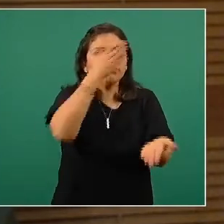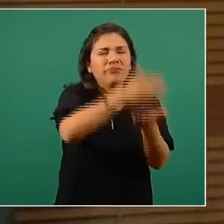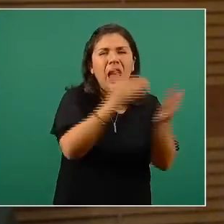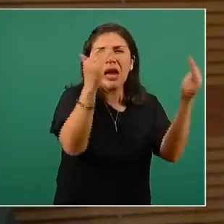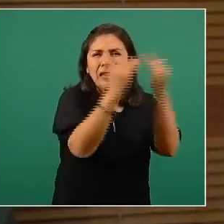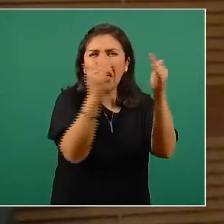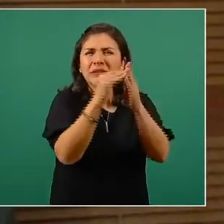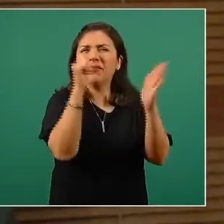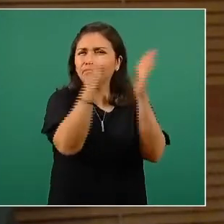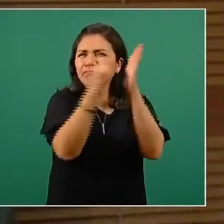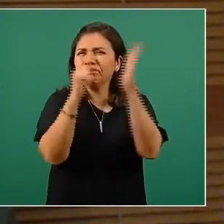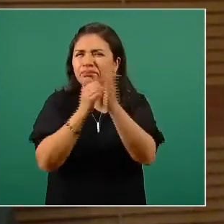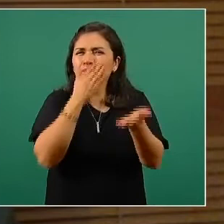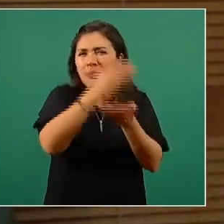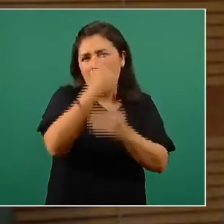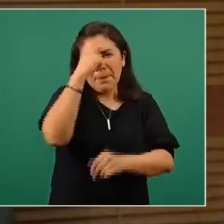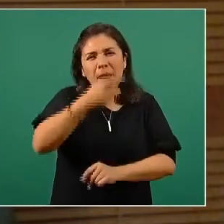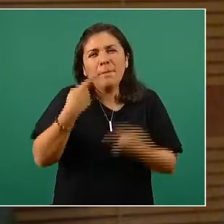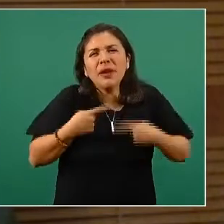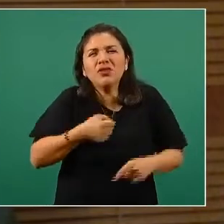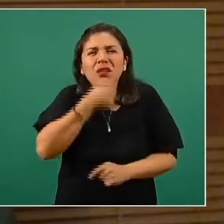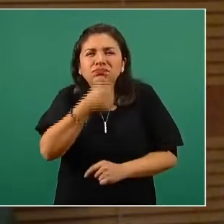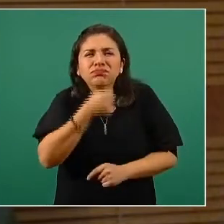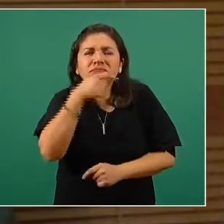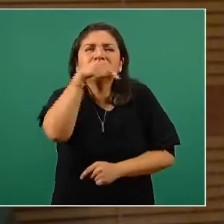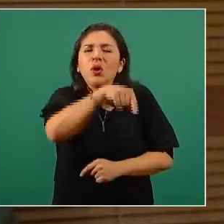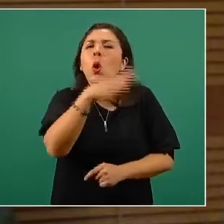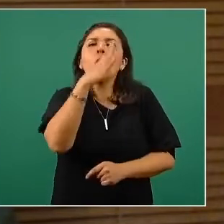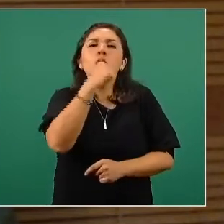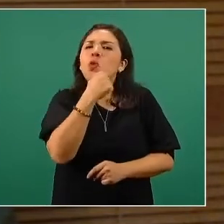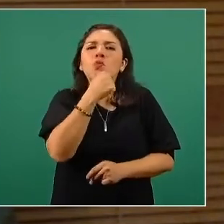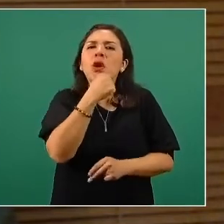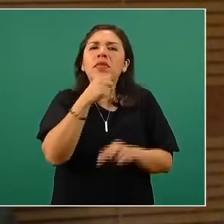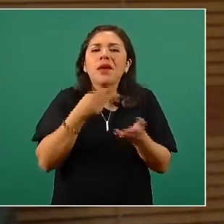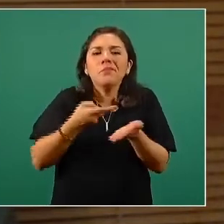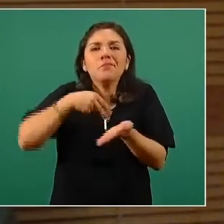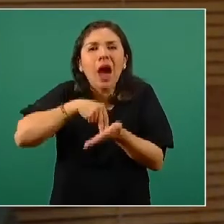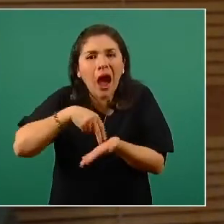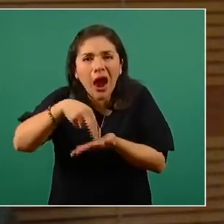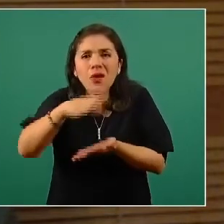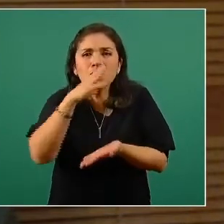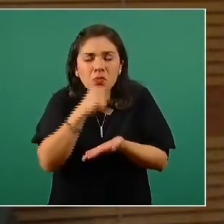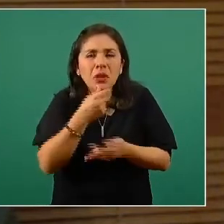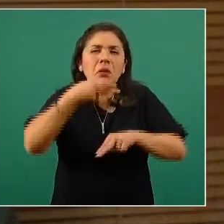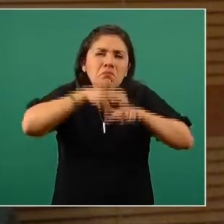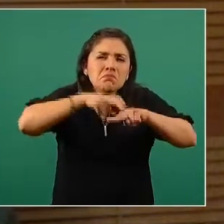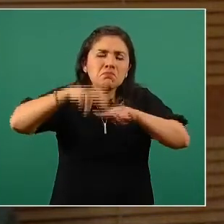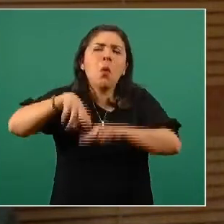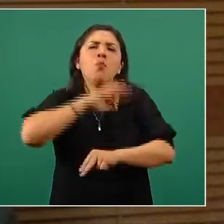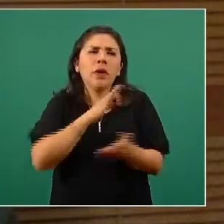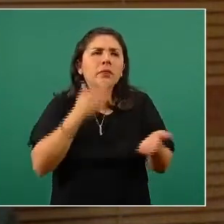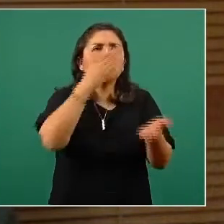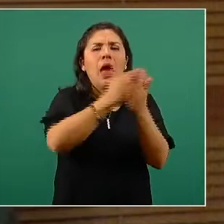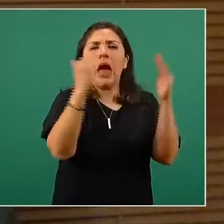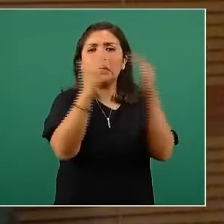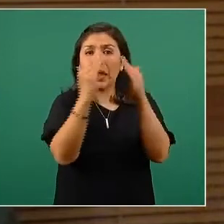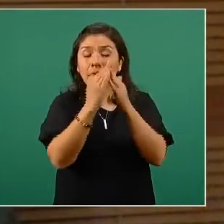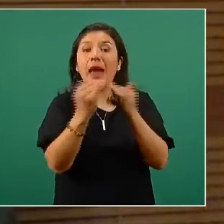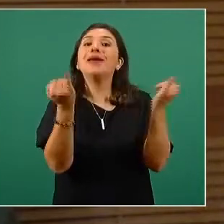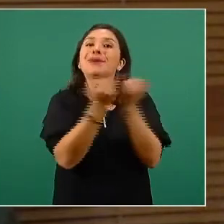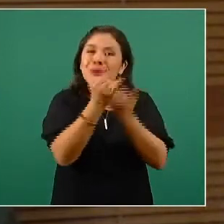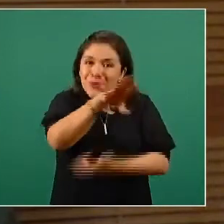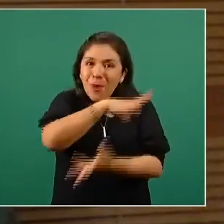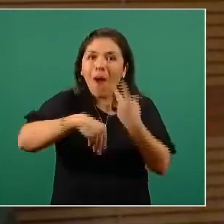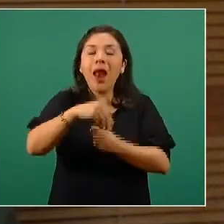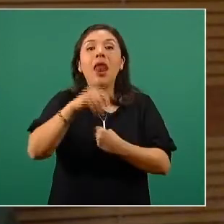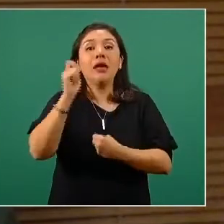para las personas adultas mayores en una situación de postración. Es importante las personas en situación de